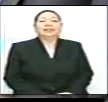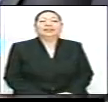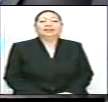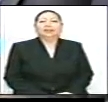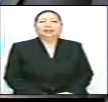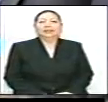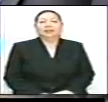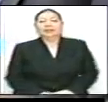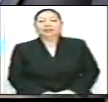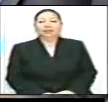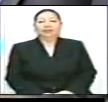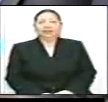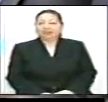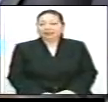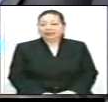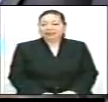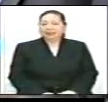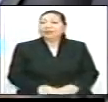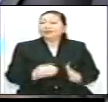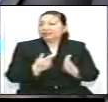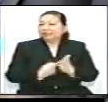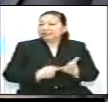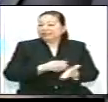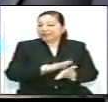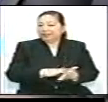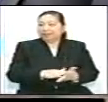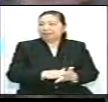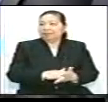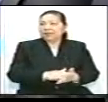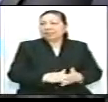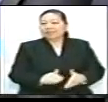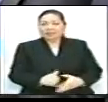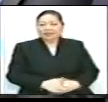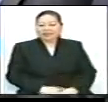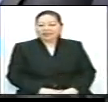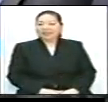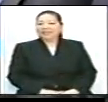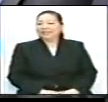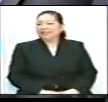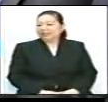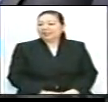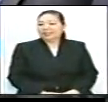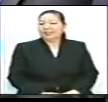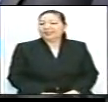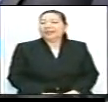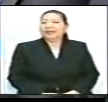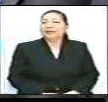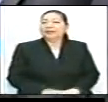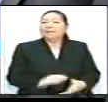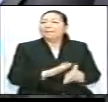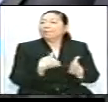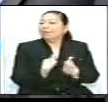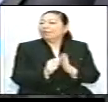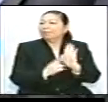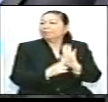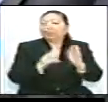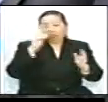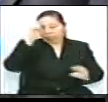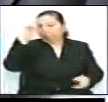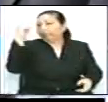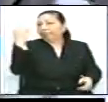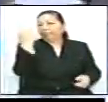régimen tributario ya colapsó. Y ya lo hemos dicho más de una vez, los grandes ya conocen los vacíos y los pequeños están recontra